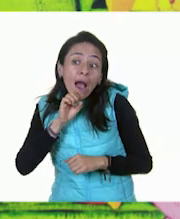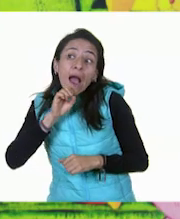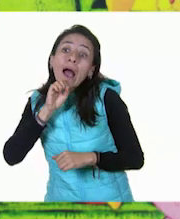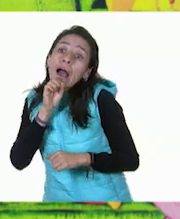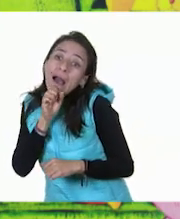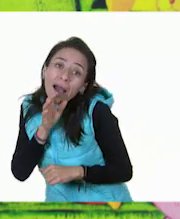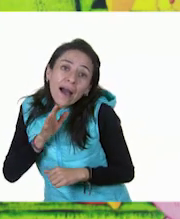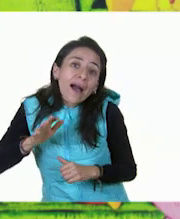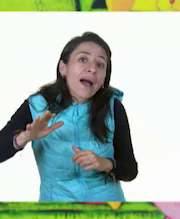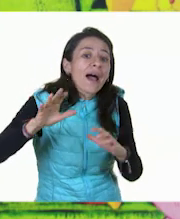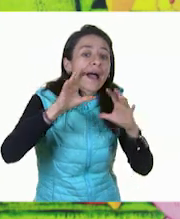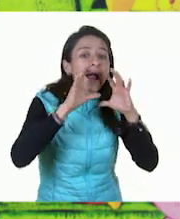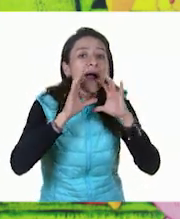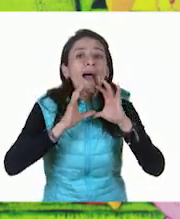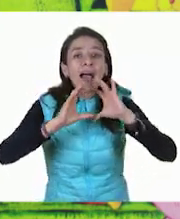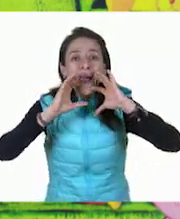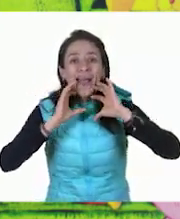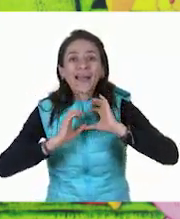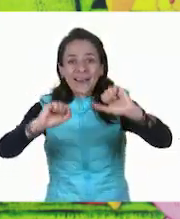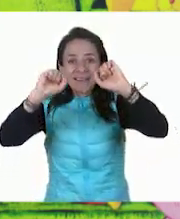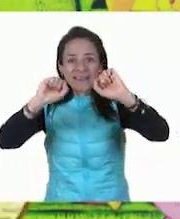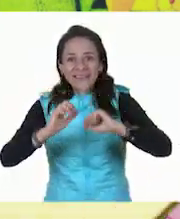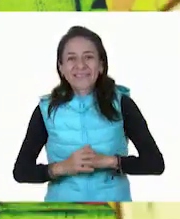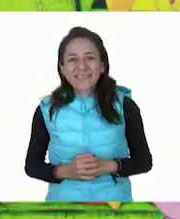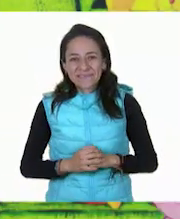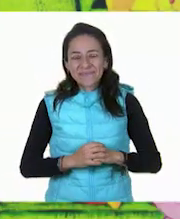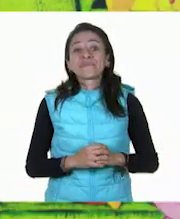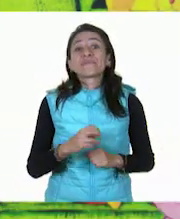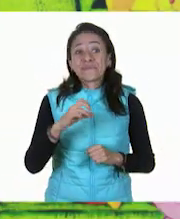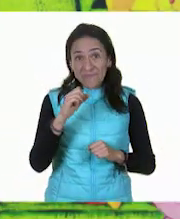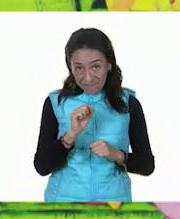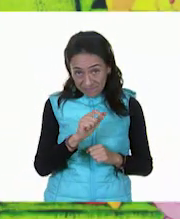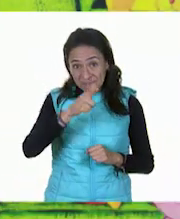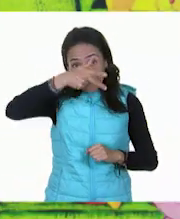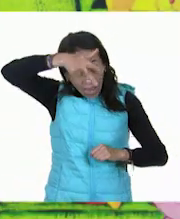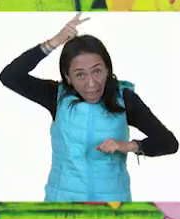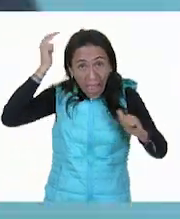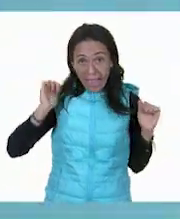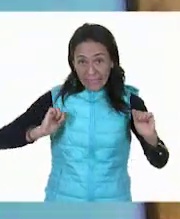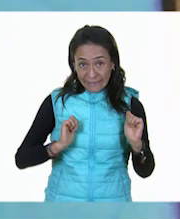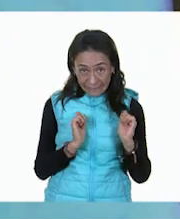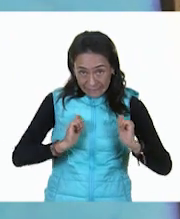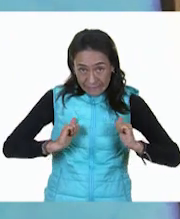La pobre gallina verde pone un huevo y se le pierde.